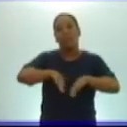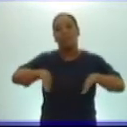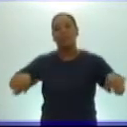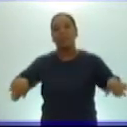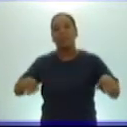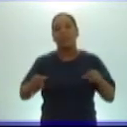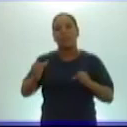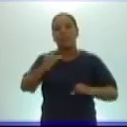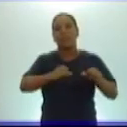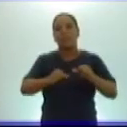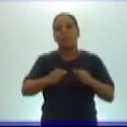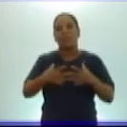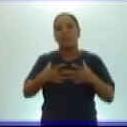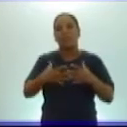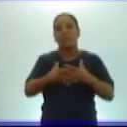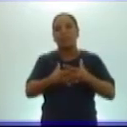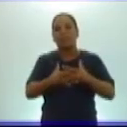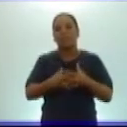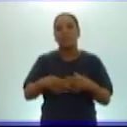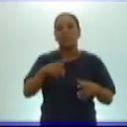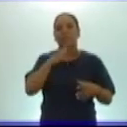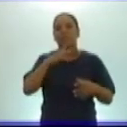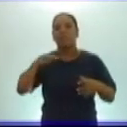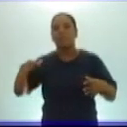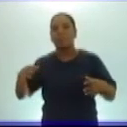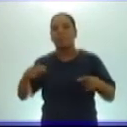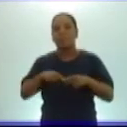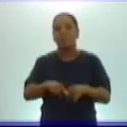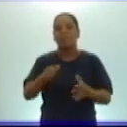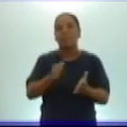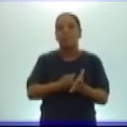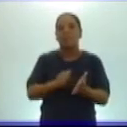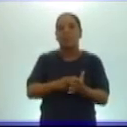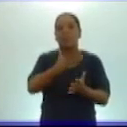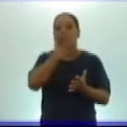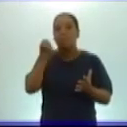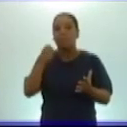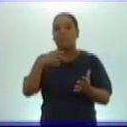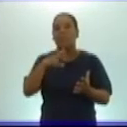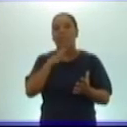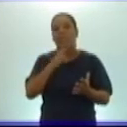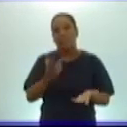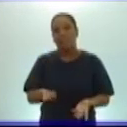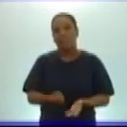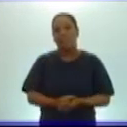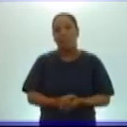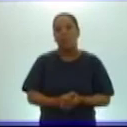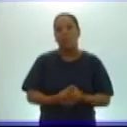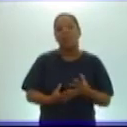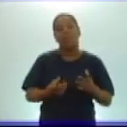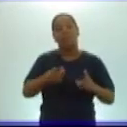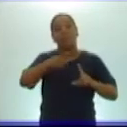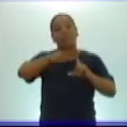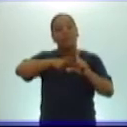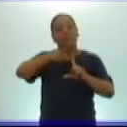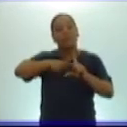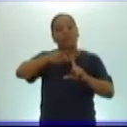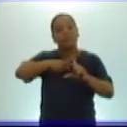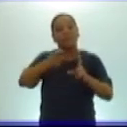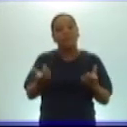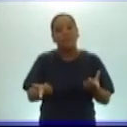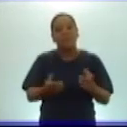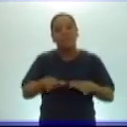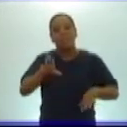generalmente disueltos, del componente líquido de una mezcla y se basa en las diferentes temperaturas de ebullición de las